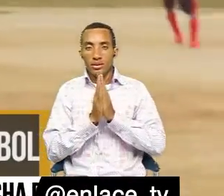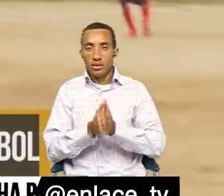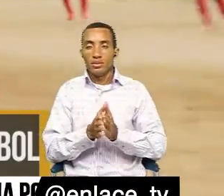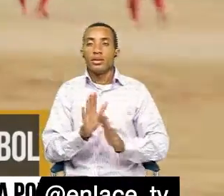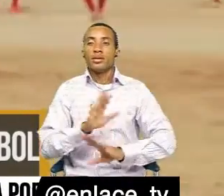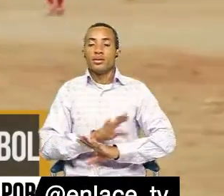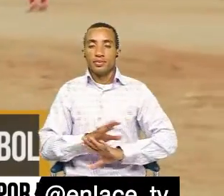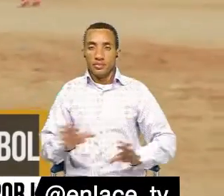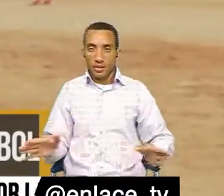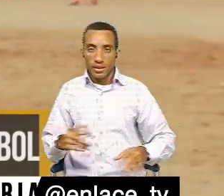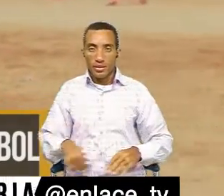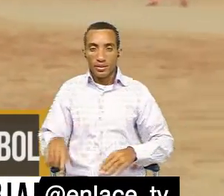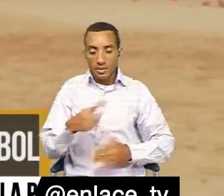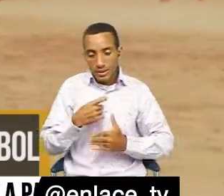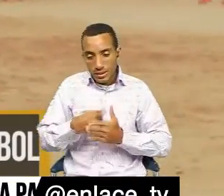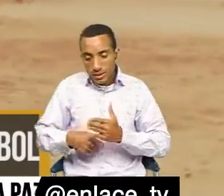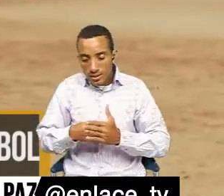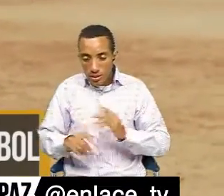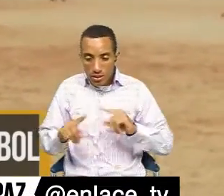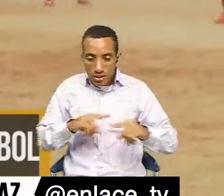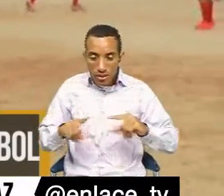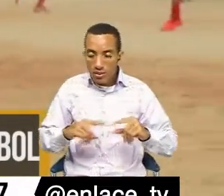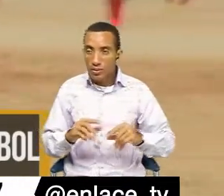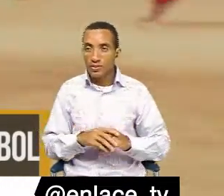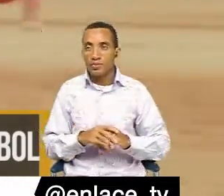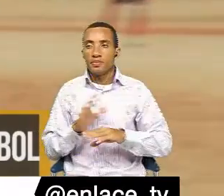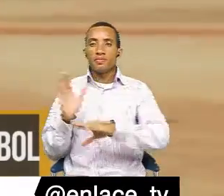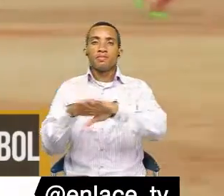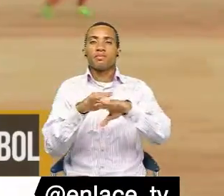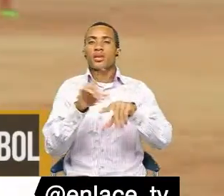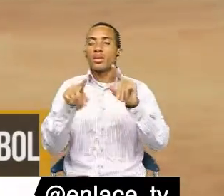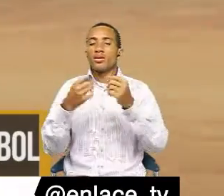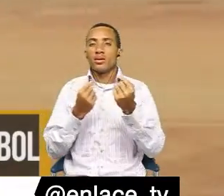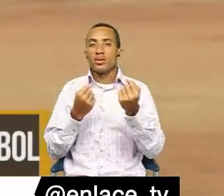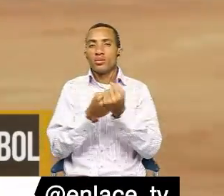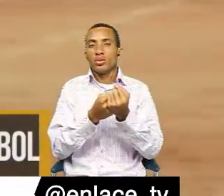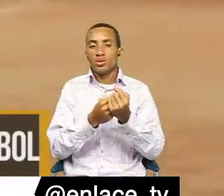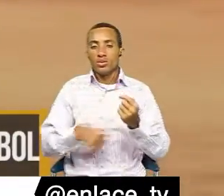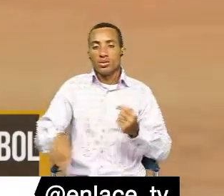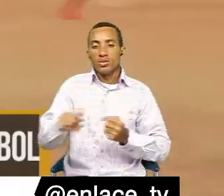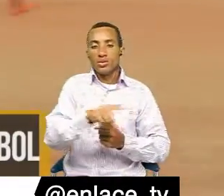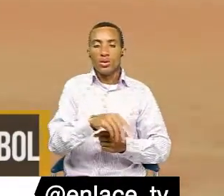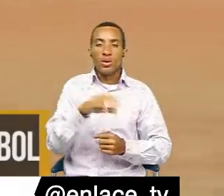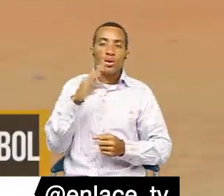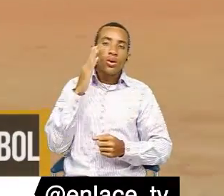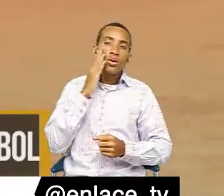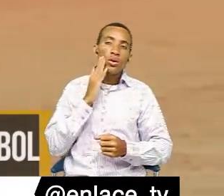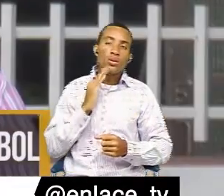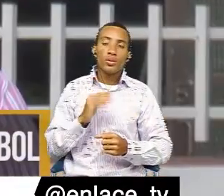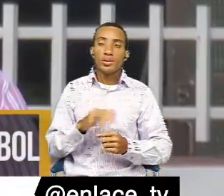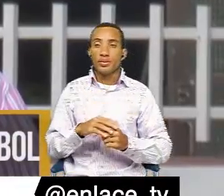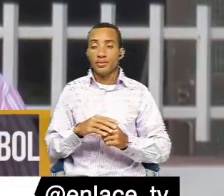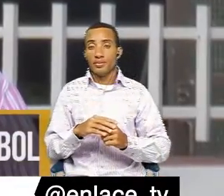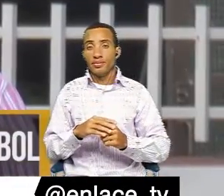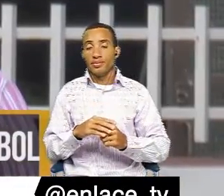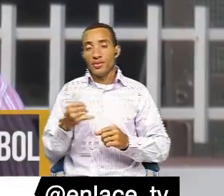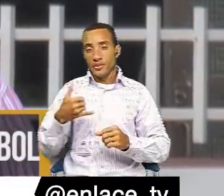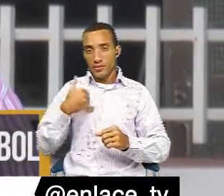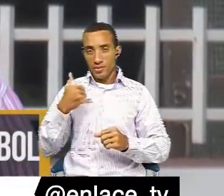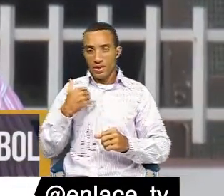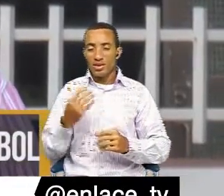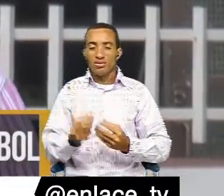ultimando detalles para que este sea el mejor torneo. Bueno, invitarlo a todos los que apoyen esta nueva generación del fútbol, es la categoría juvenil, donde hay